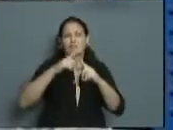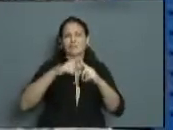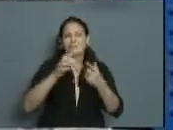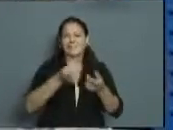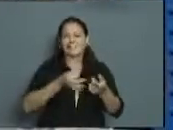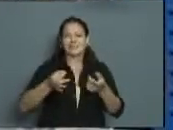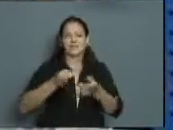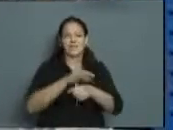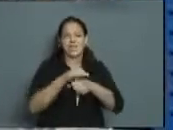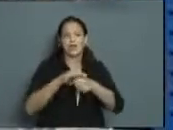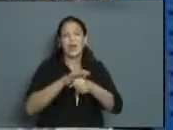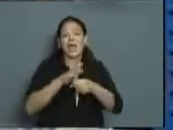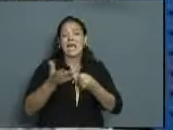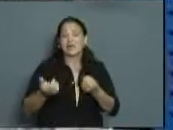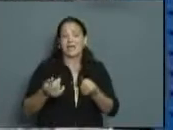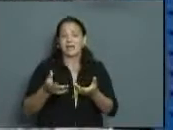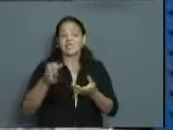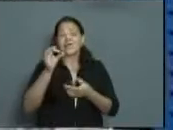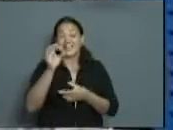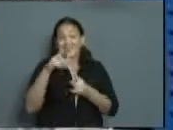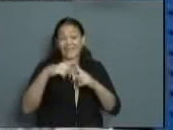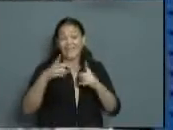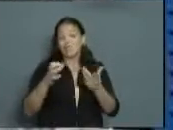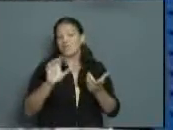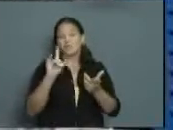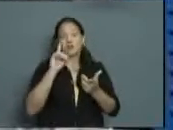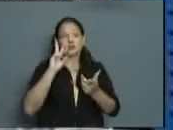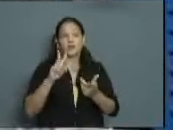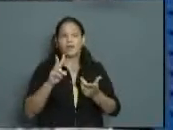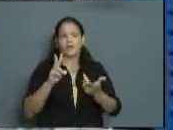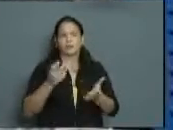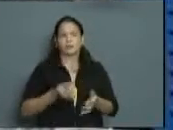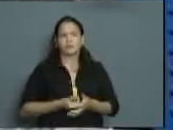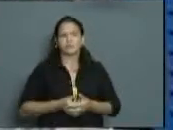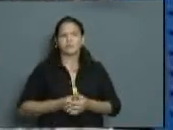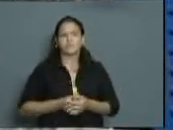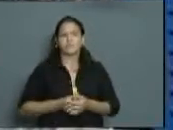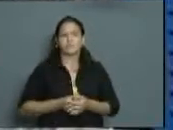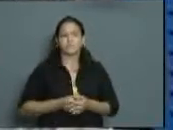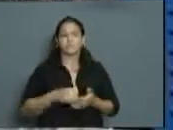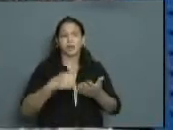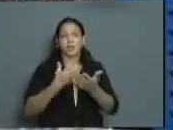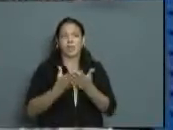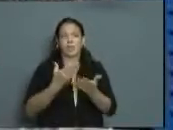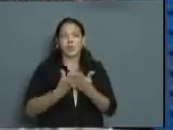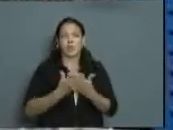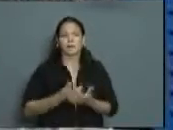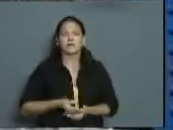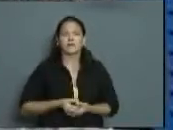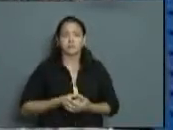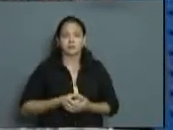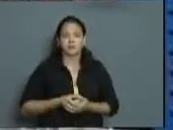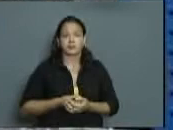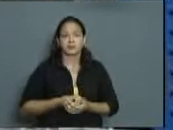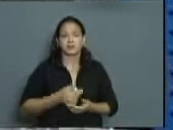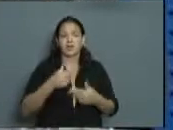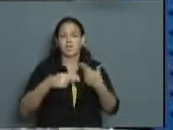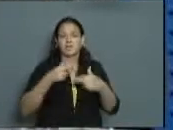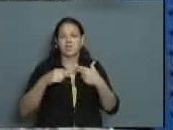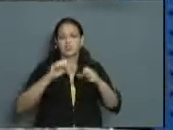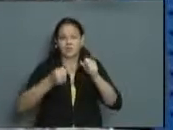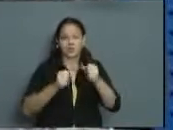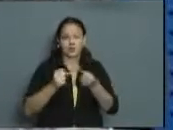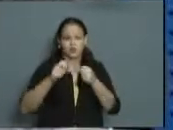células T no se ven, ¿no?, en las pruebas de anticuerpos que normalmente hacemos, que son parte importante del control de la